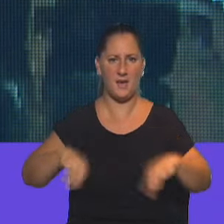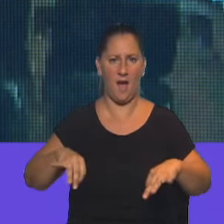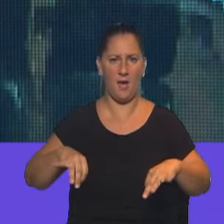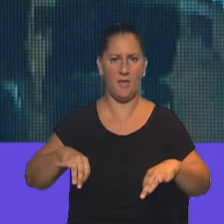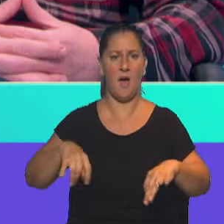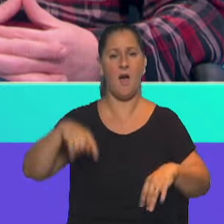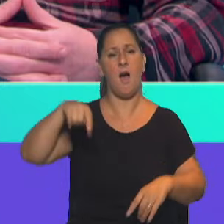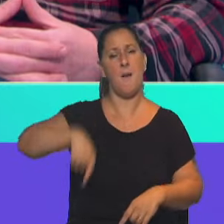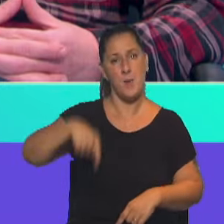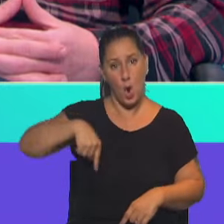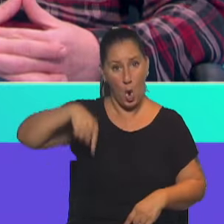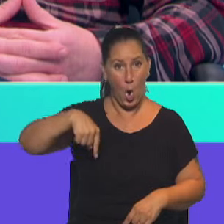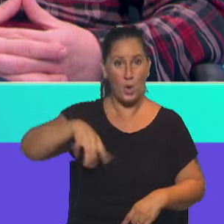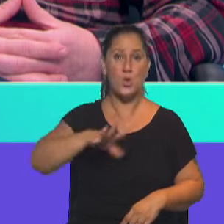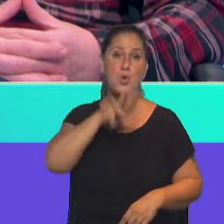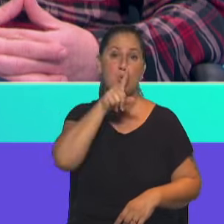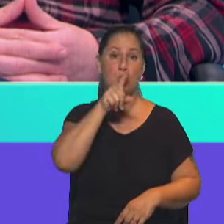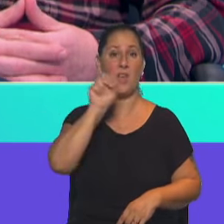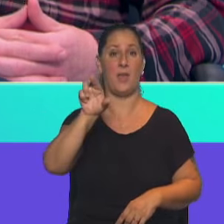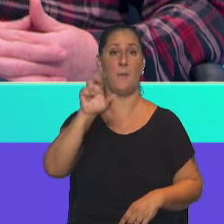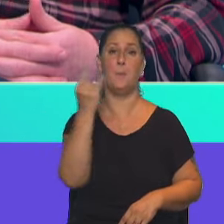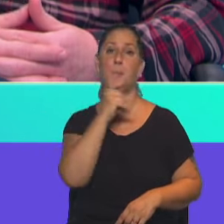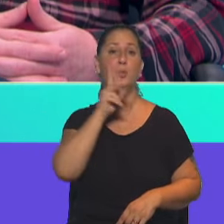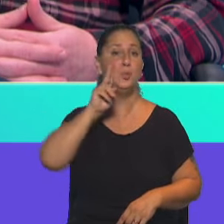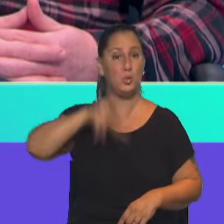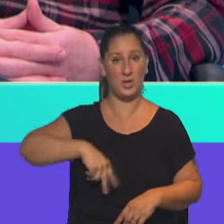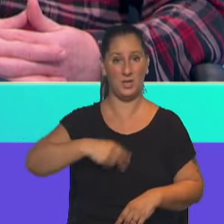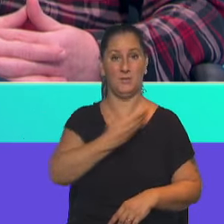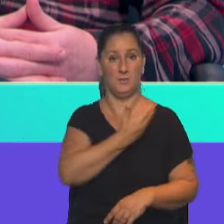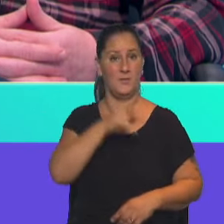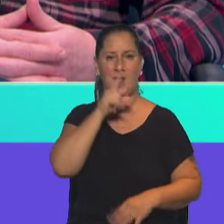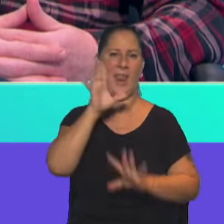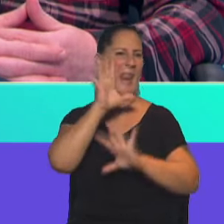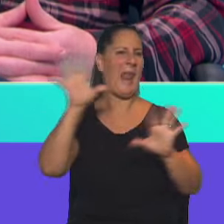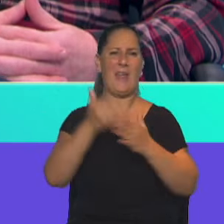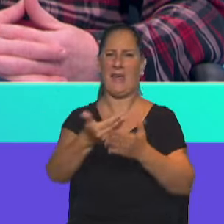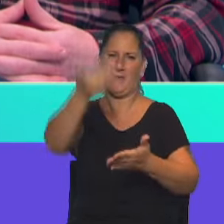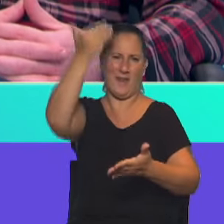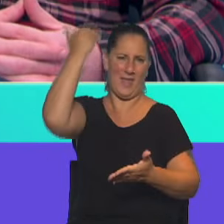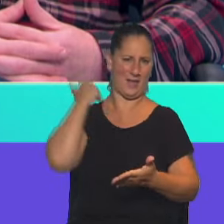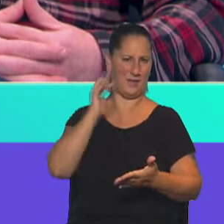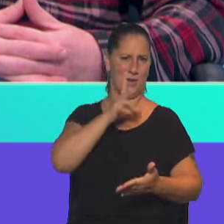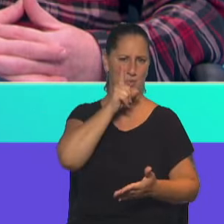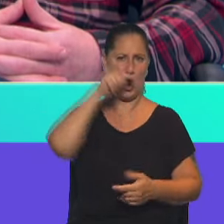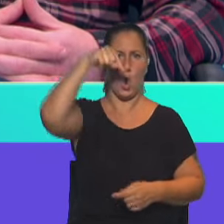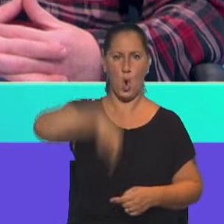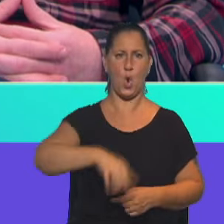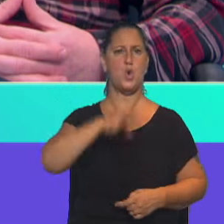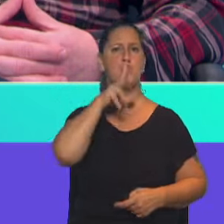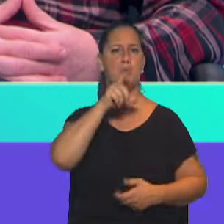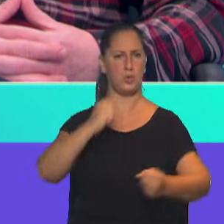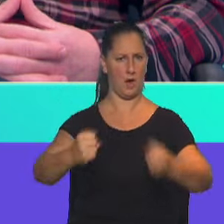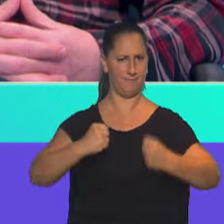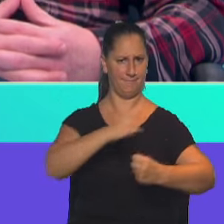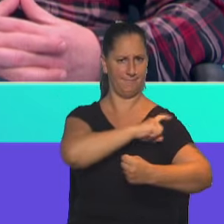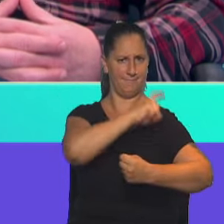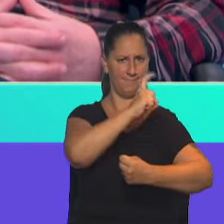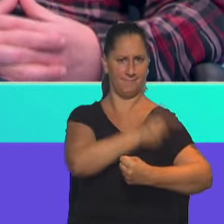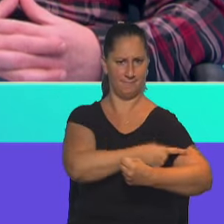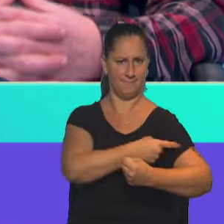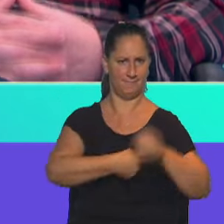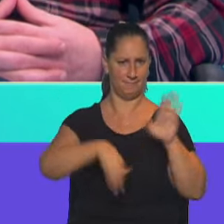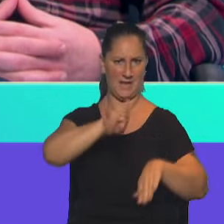la rusia de hoy la rusia de vladimir putin no tiene nada que ver con la rusia de boris yeltsin la rusia de hoy es mucho más fuerte y creo que si hay